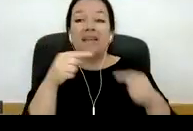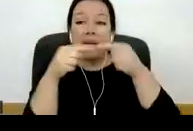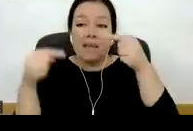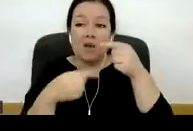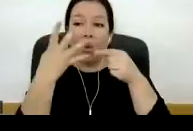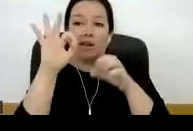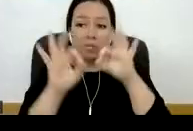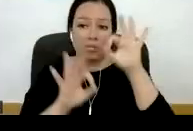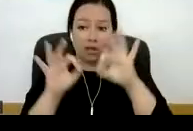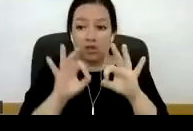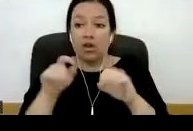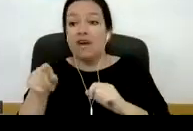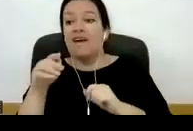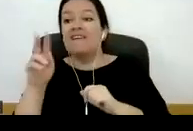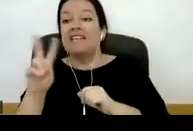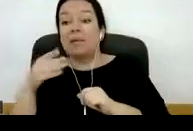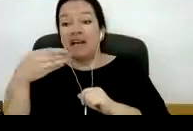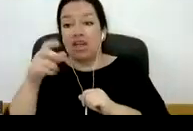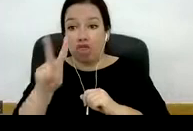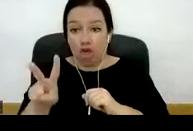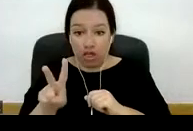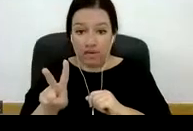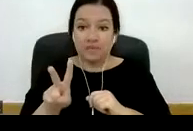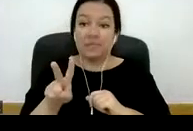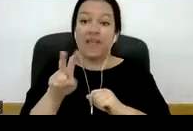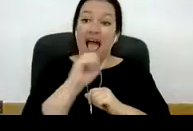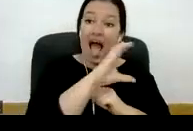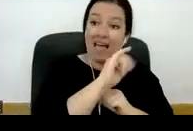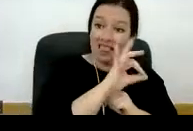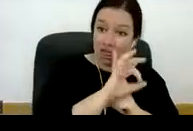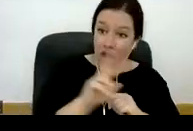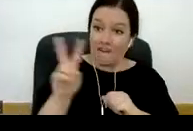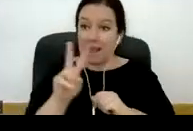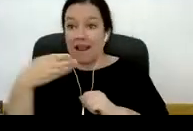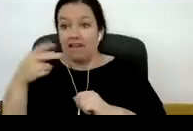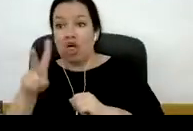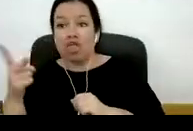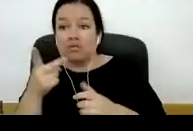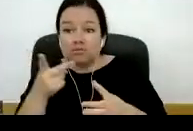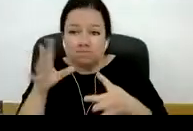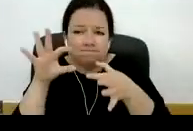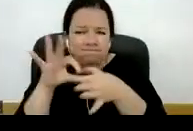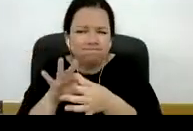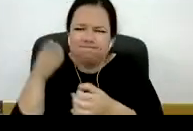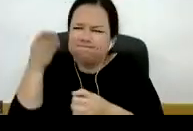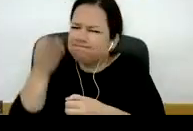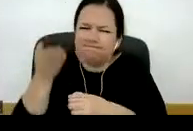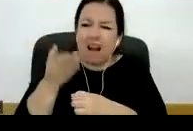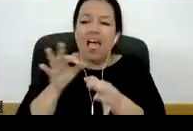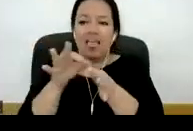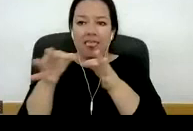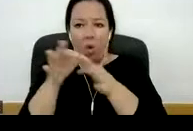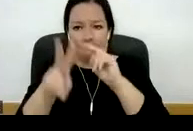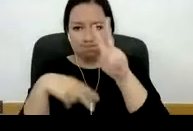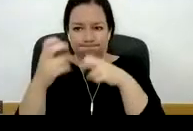vitamina B12 hasta un 18%. Pensar que el ácido fólico y la vitamina B12 están fuertemente implicados en la regeneración celular, en